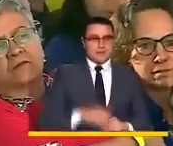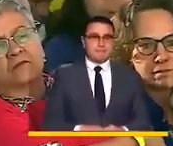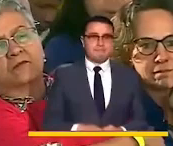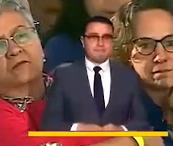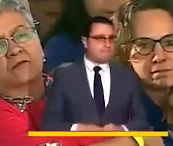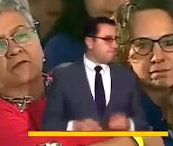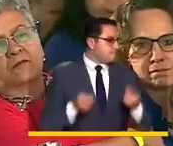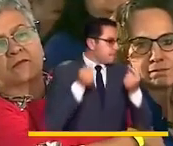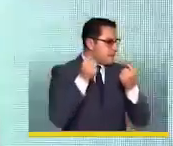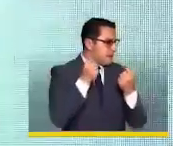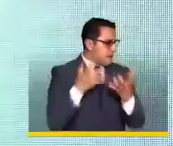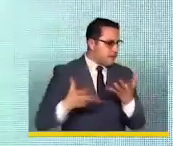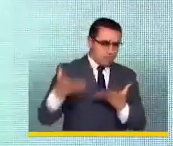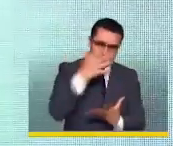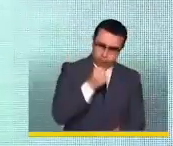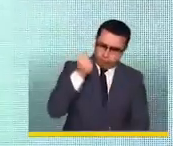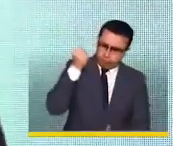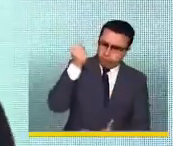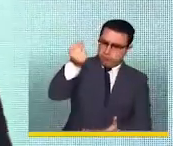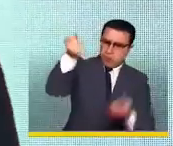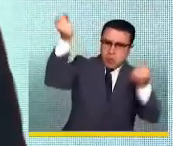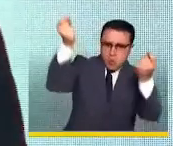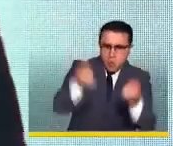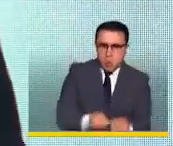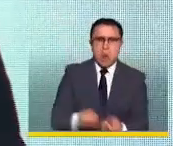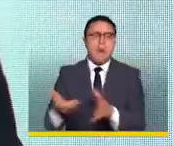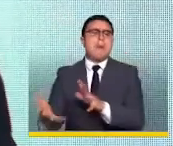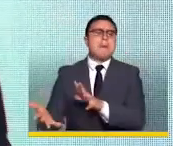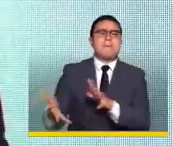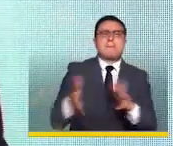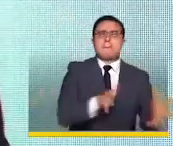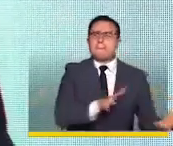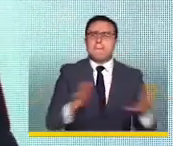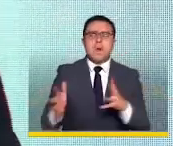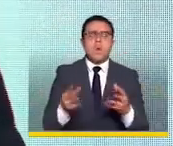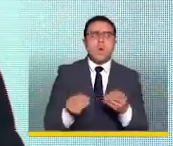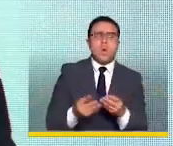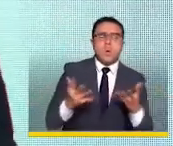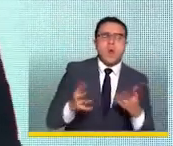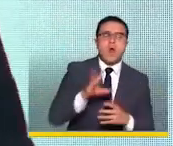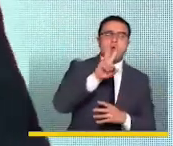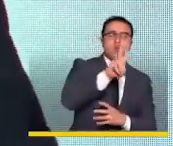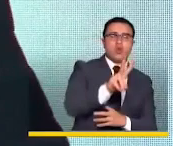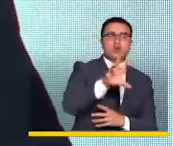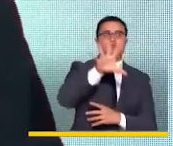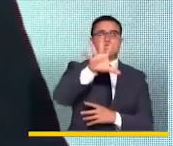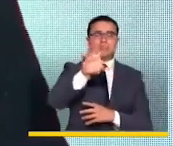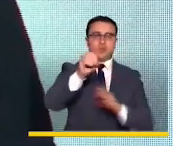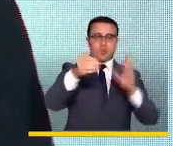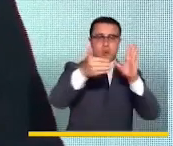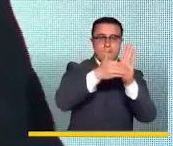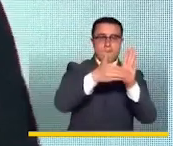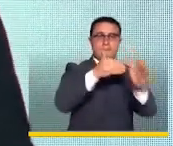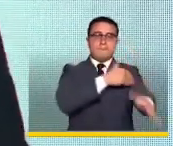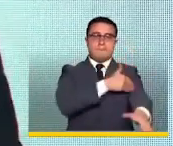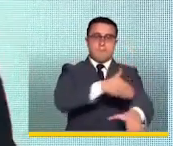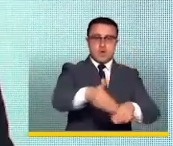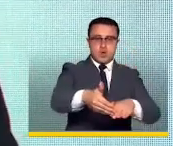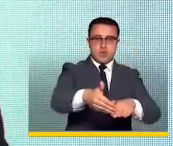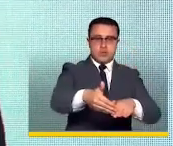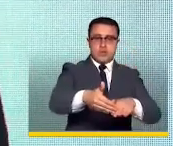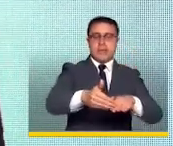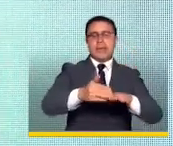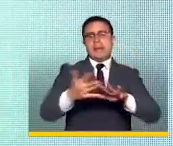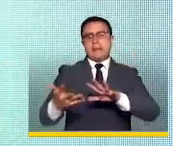esa es una inversión que está cuantificada más o menos entre 250 mil millones